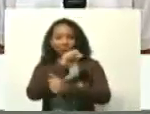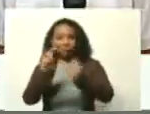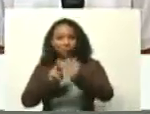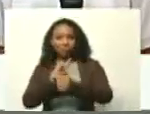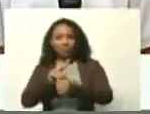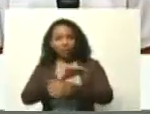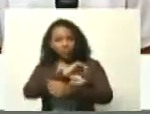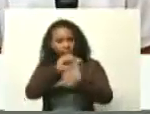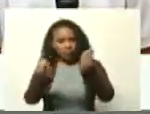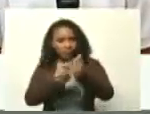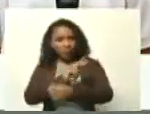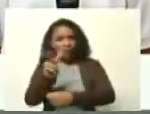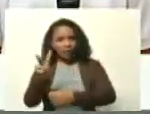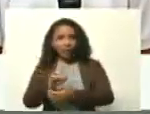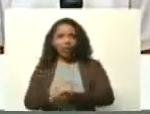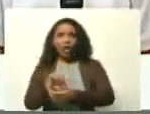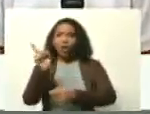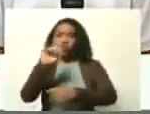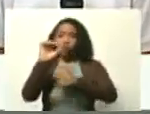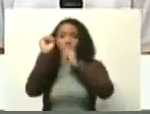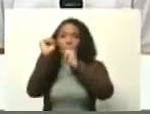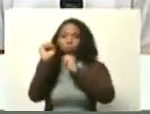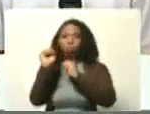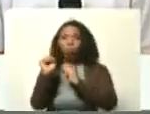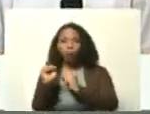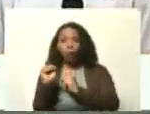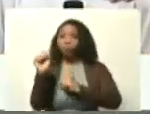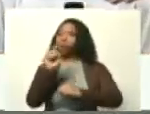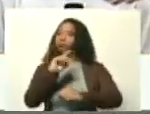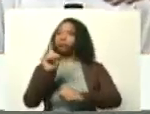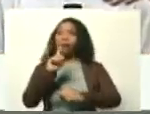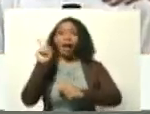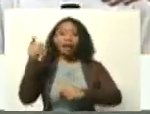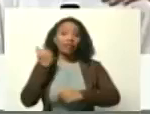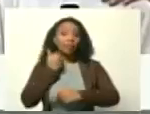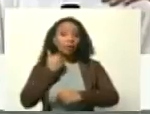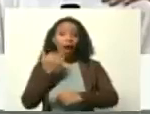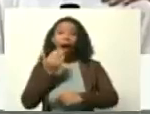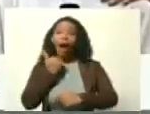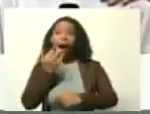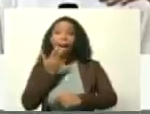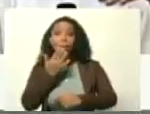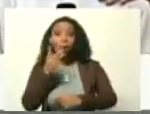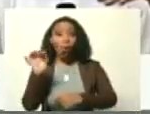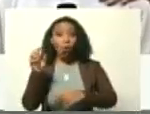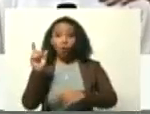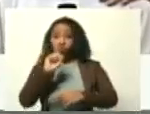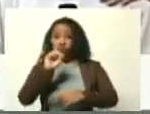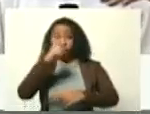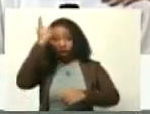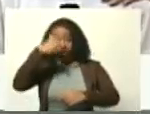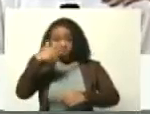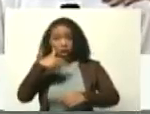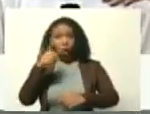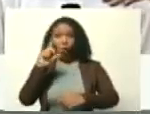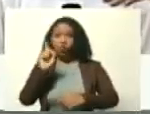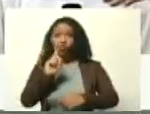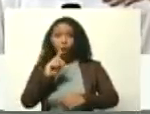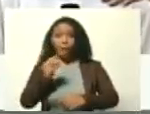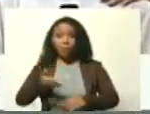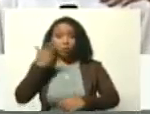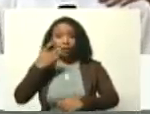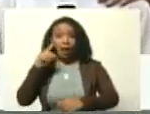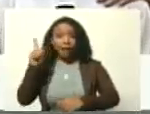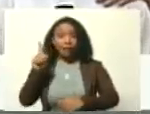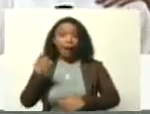nos bajemos la guardia. Esta es una enfermedad que si no se toma en serio y dejamos la medida de bioseguridad más importante, que es usar